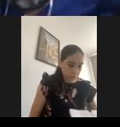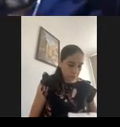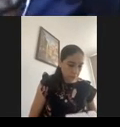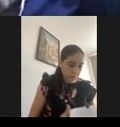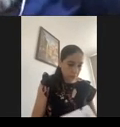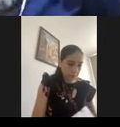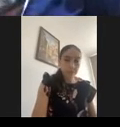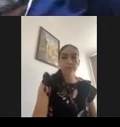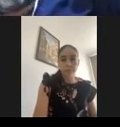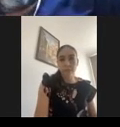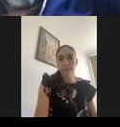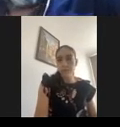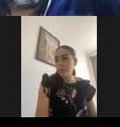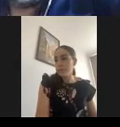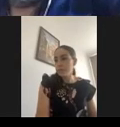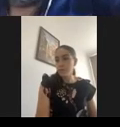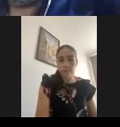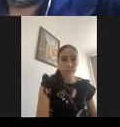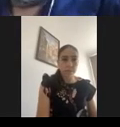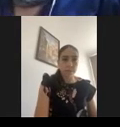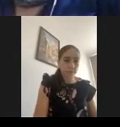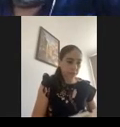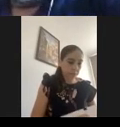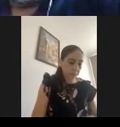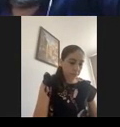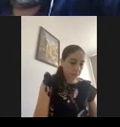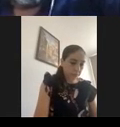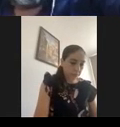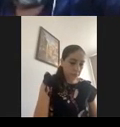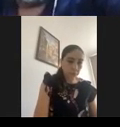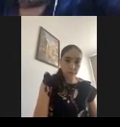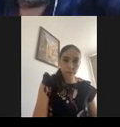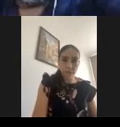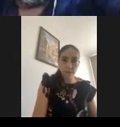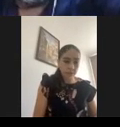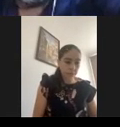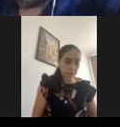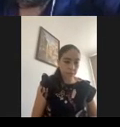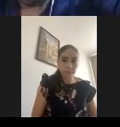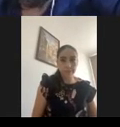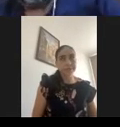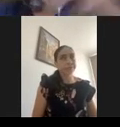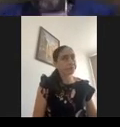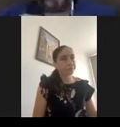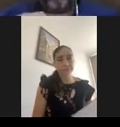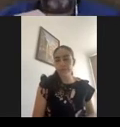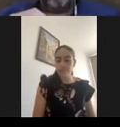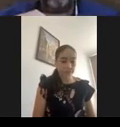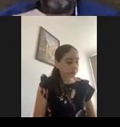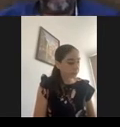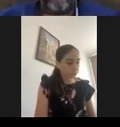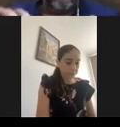se cumple. Por eso estamos viendo la demolición masiva de fincas en el centro a diestra y